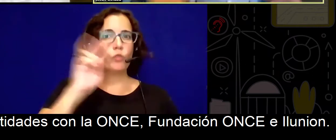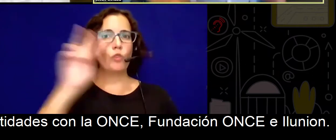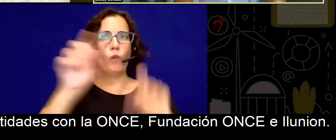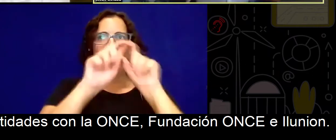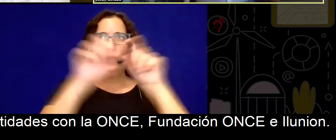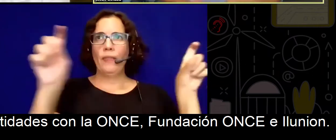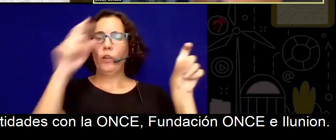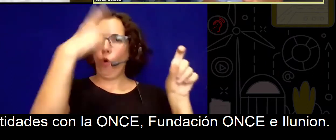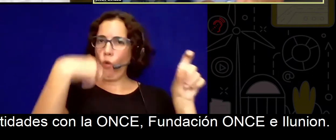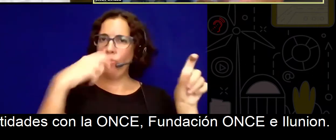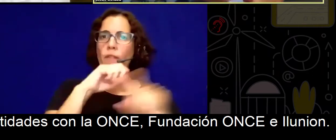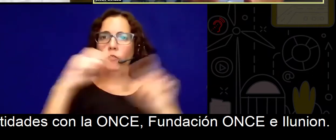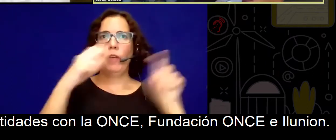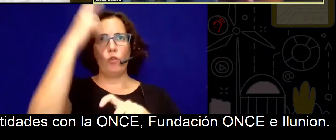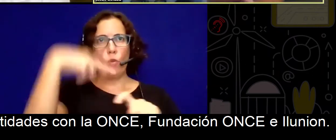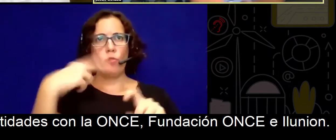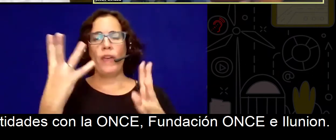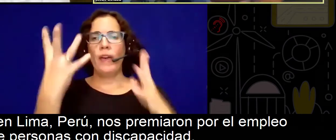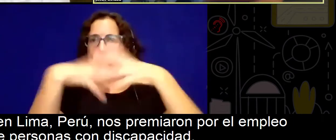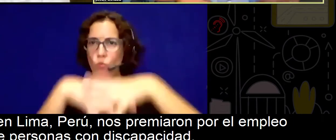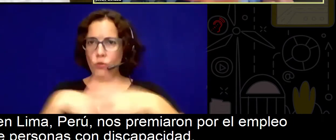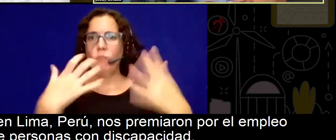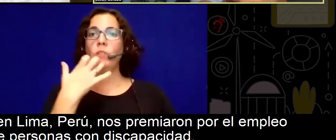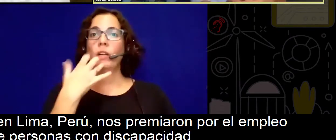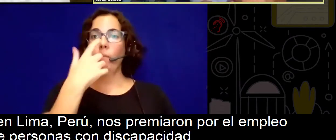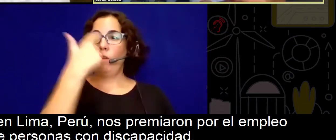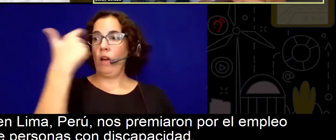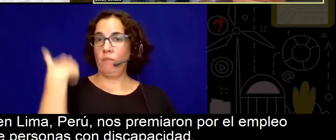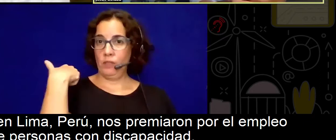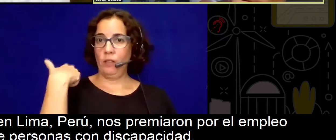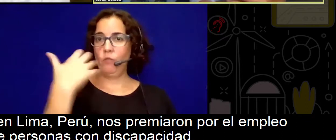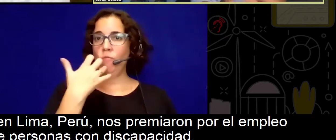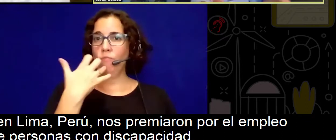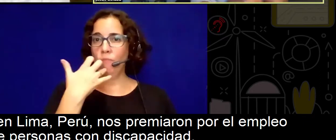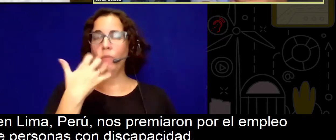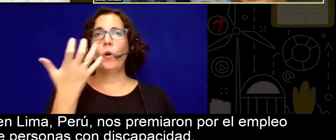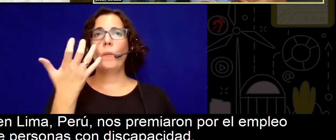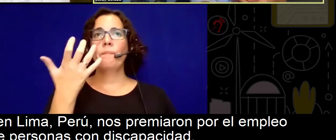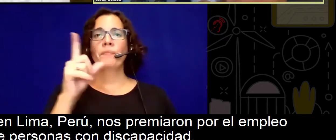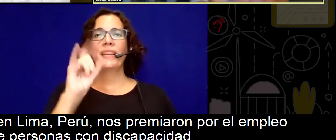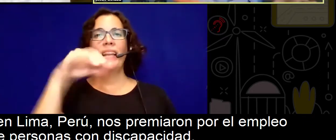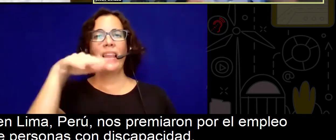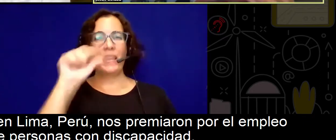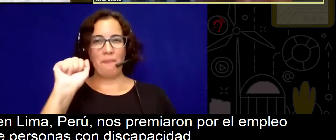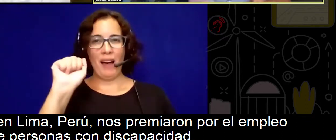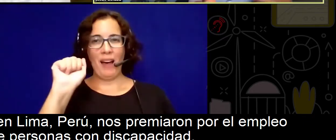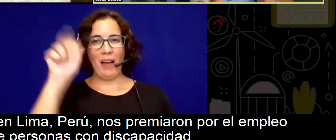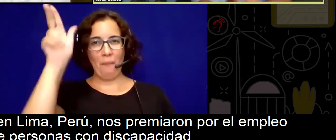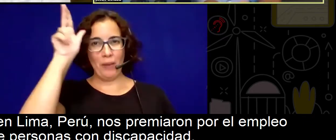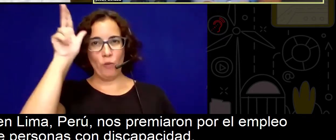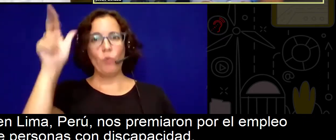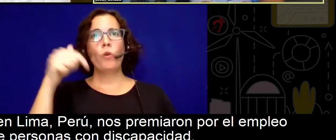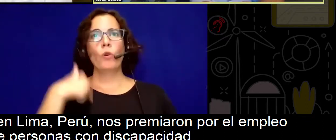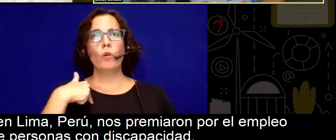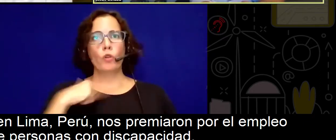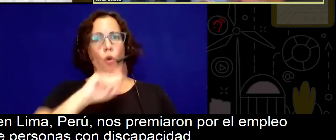y la Fundación ONCE y el Grupo Ilunion. El año pasado, precisamente, por ejemplo, en Lima, en Perú, estaba yo presente y nos